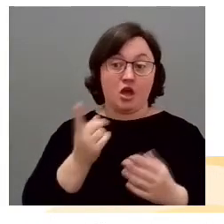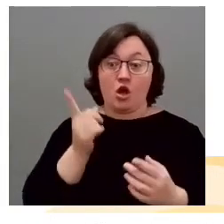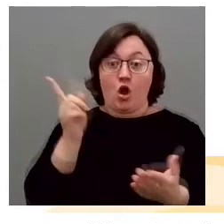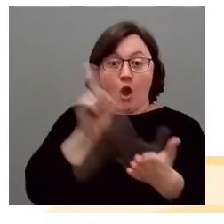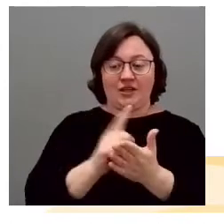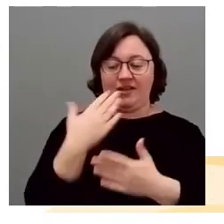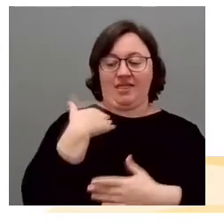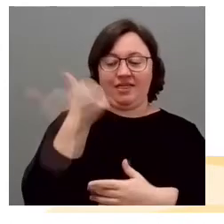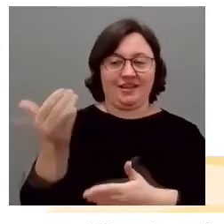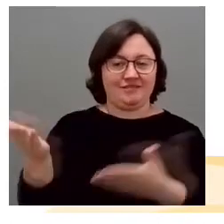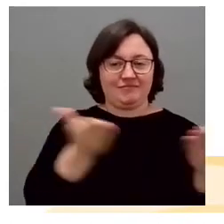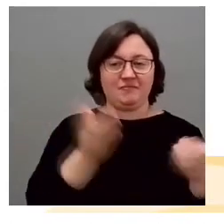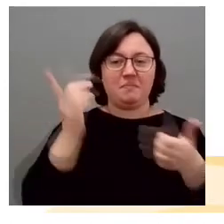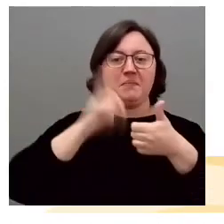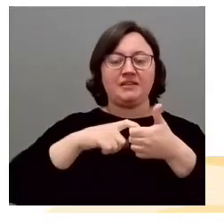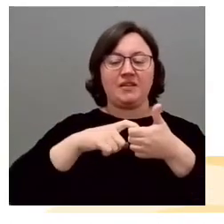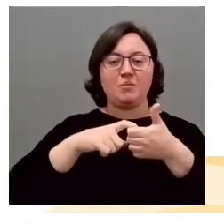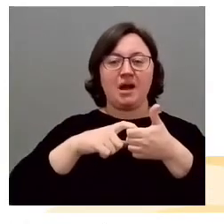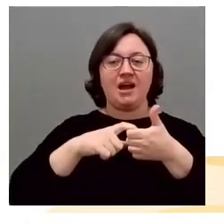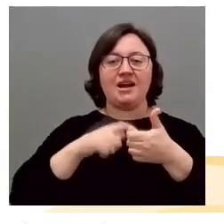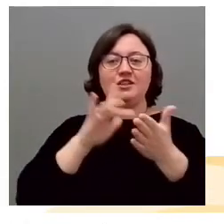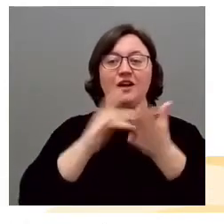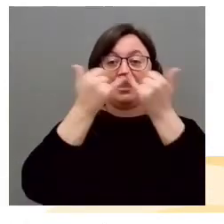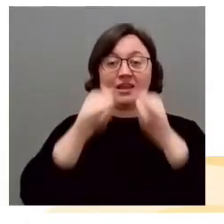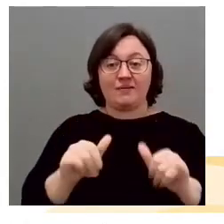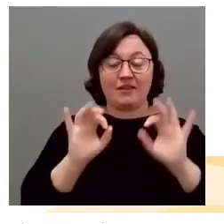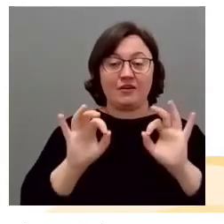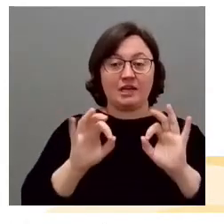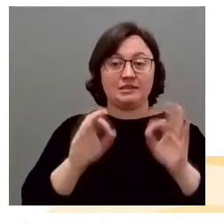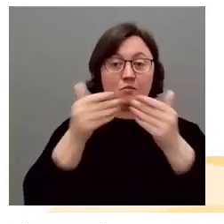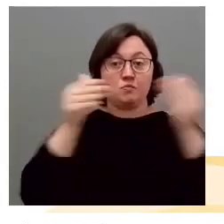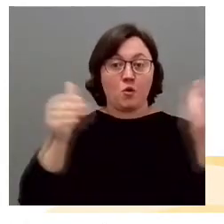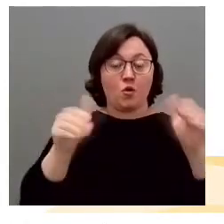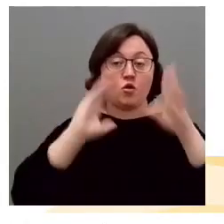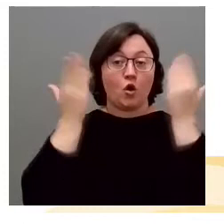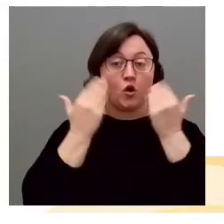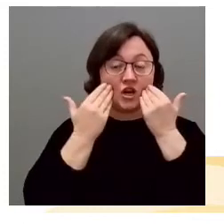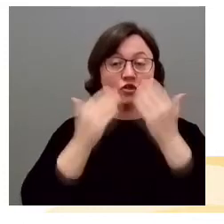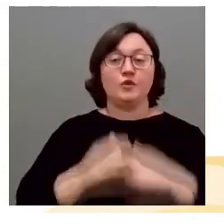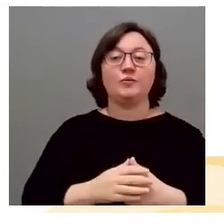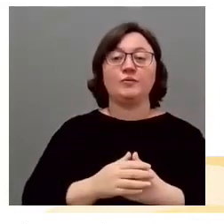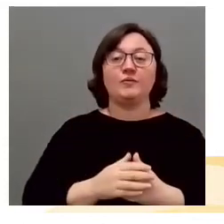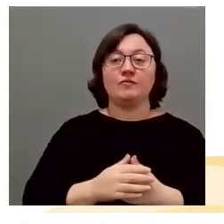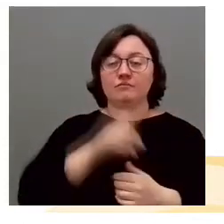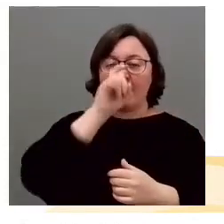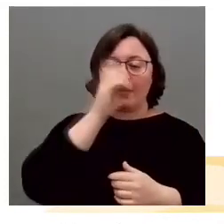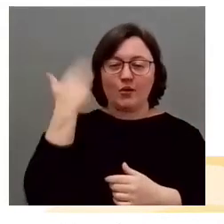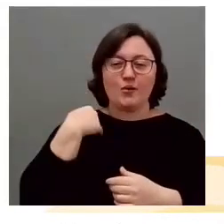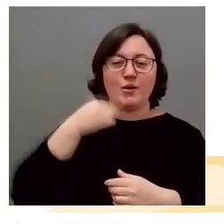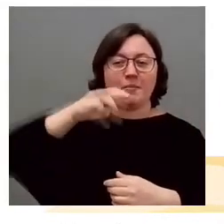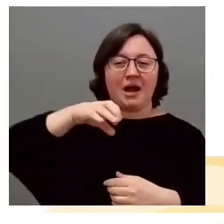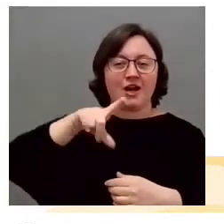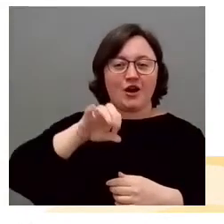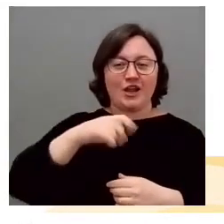haya invitado a participar en esta celebración, en la apertura de este congreso. Recuerdo, Manoli, que ya llevo